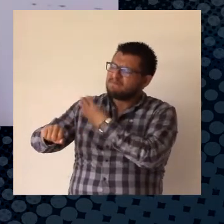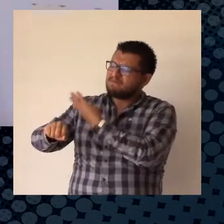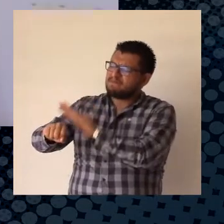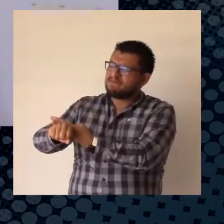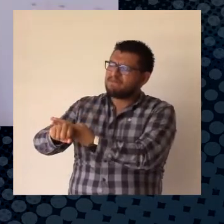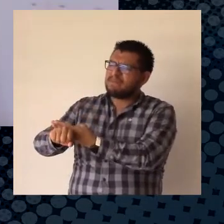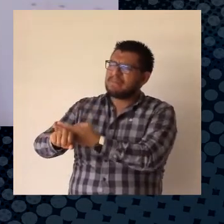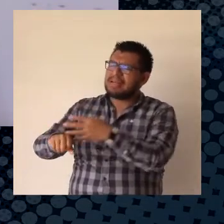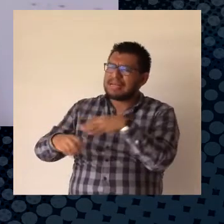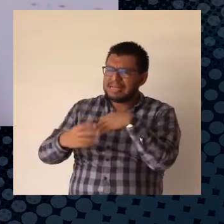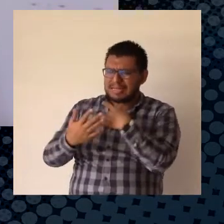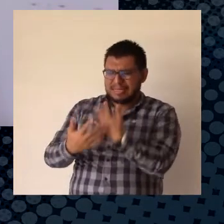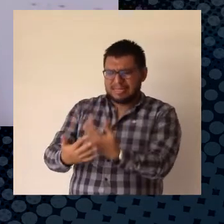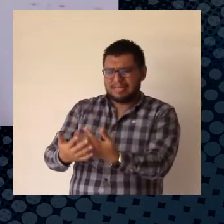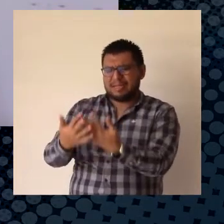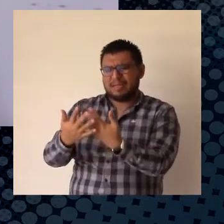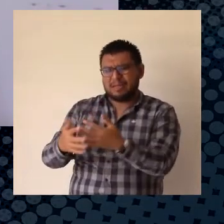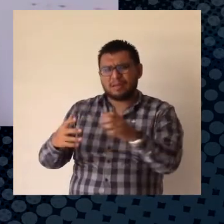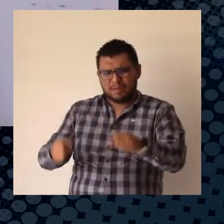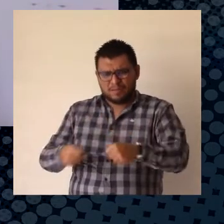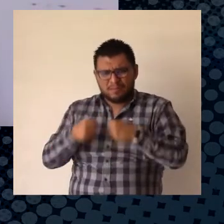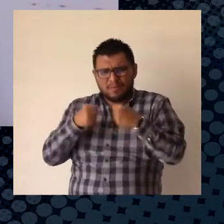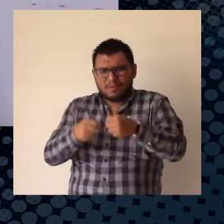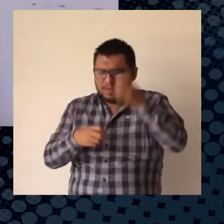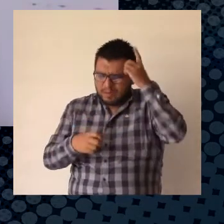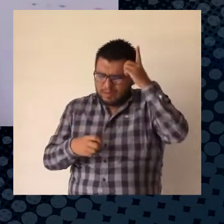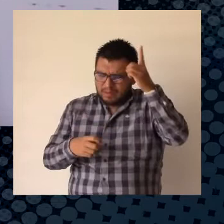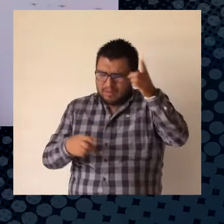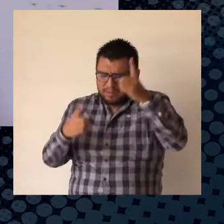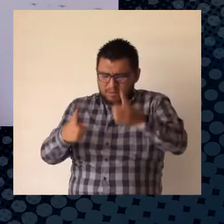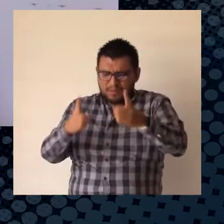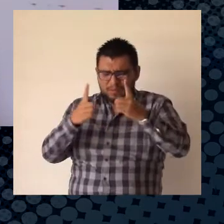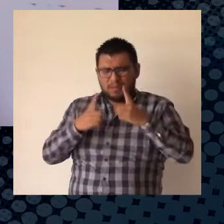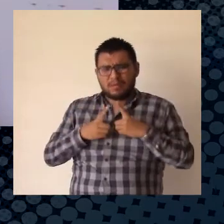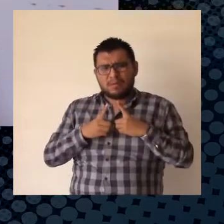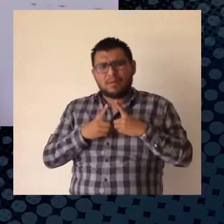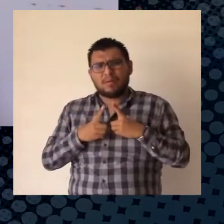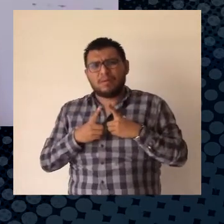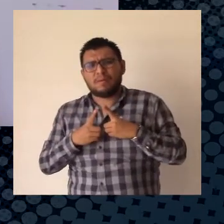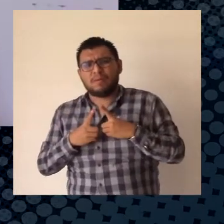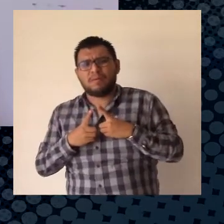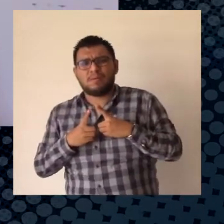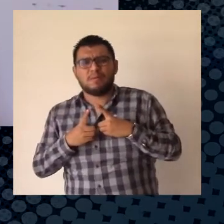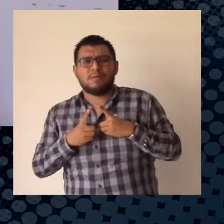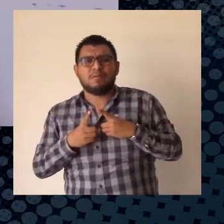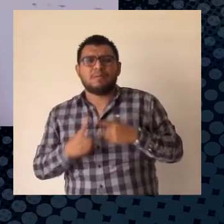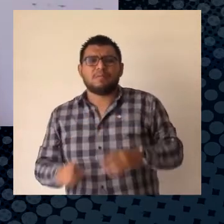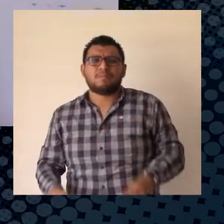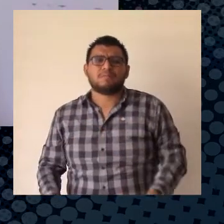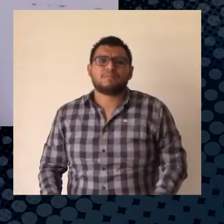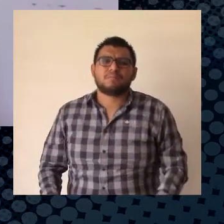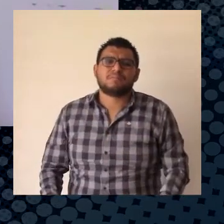el deseo y el poder que Dios da para responder a la vida de acuerdo a su voluntad?